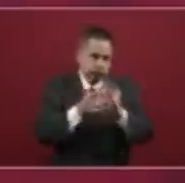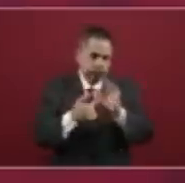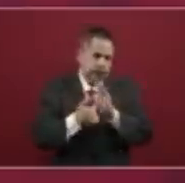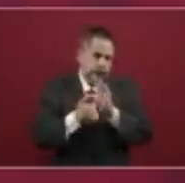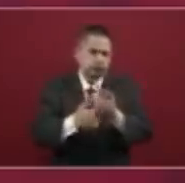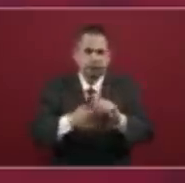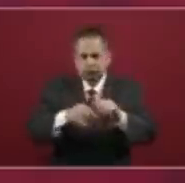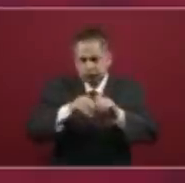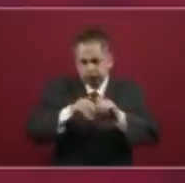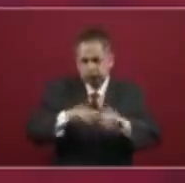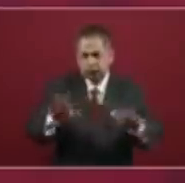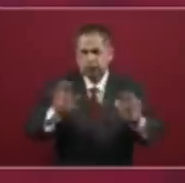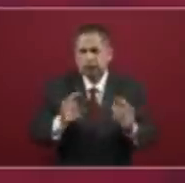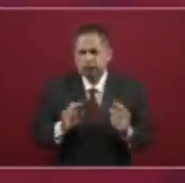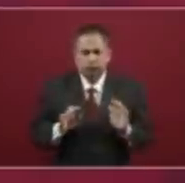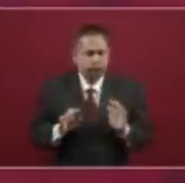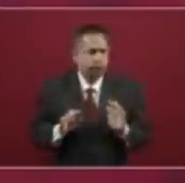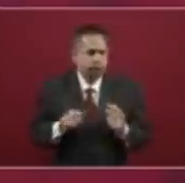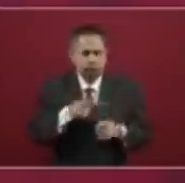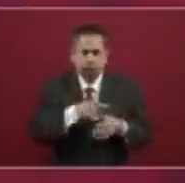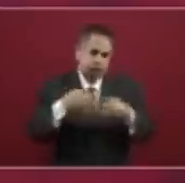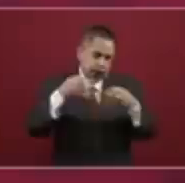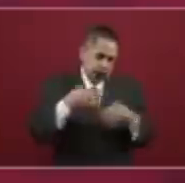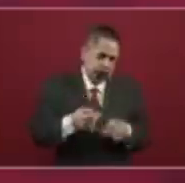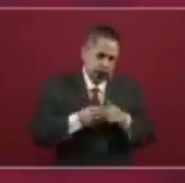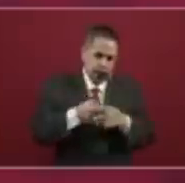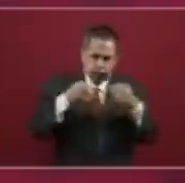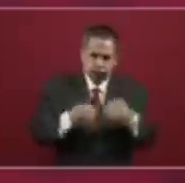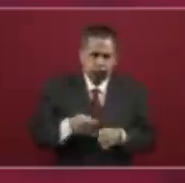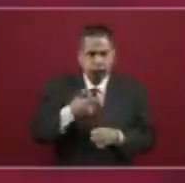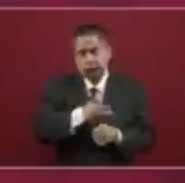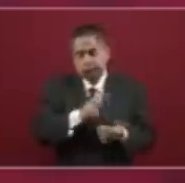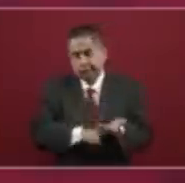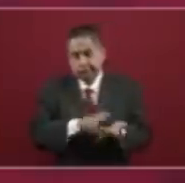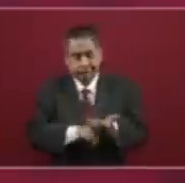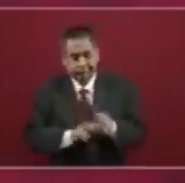conocer porque son datos oficiales y es lo que cuesta.